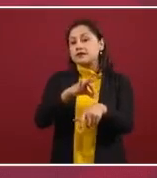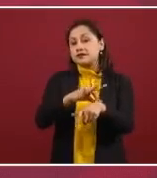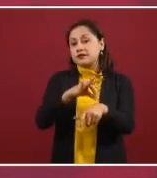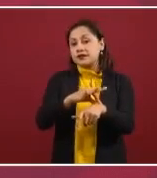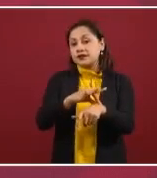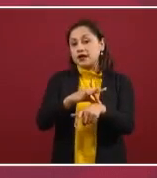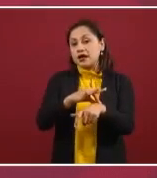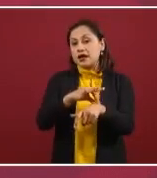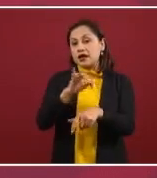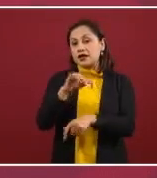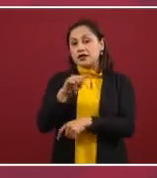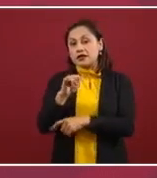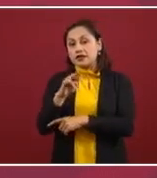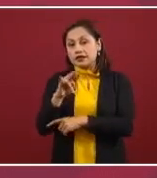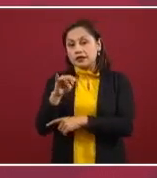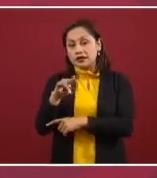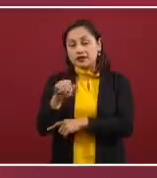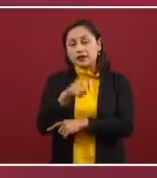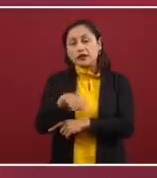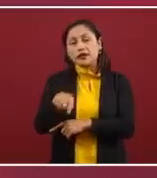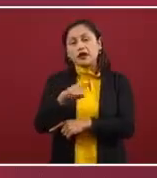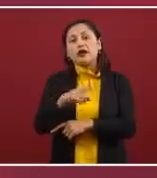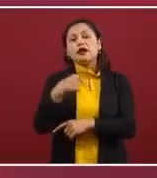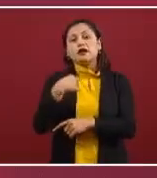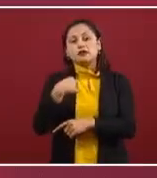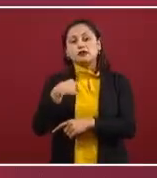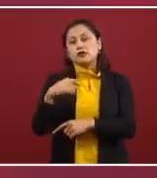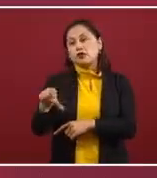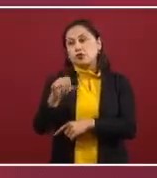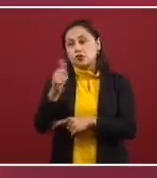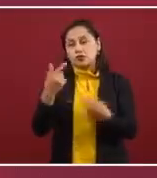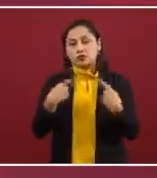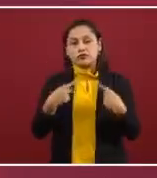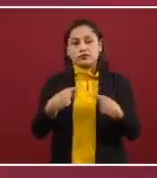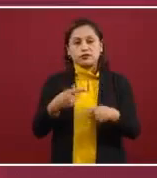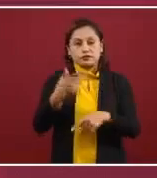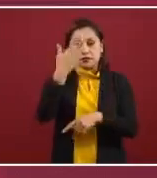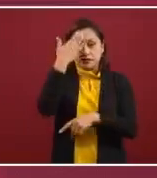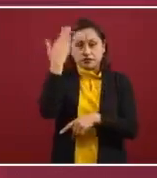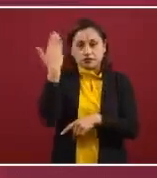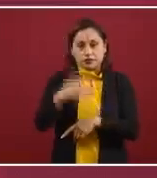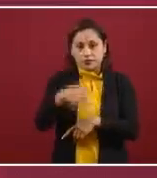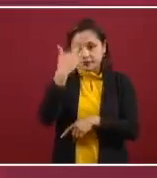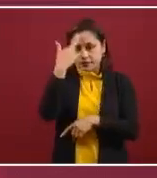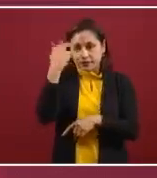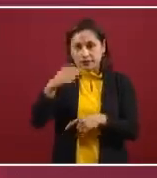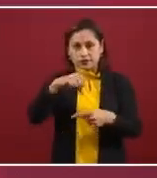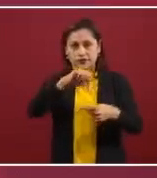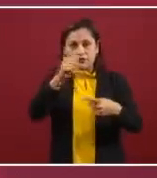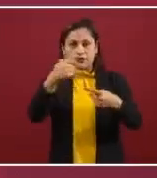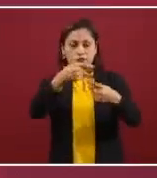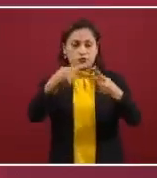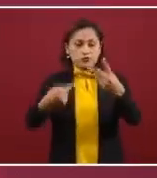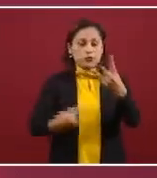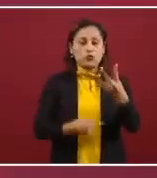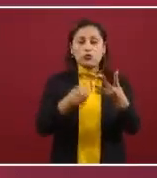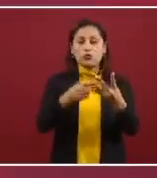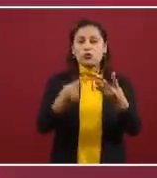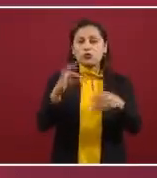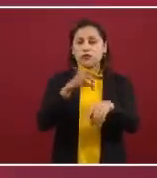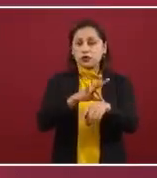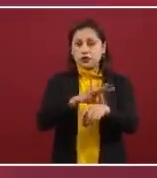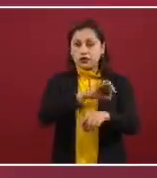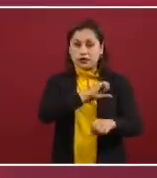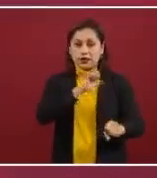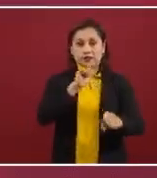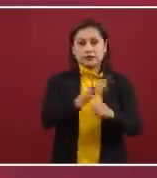más acompañantes como tal en mi profesión, fue ligeramente superior. Todas las demás fueron 21% de las